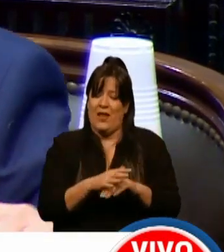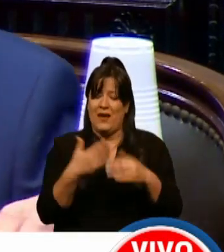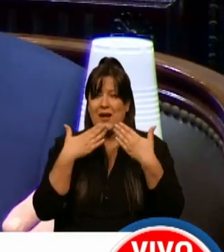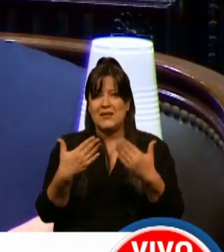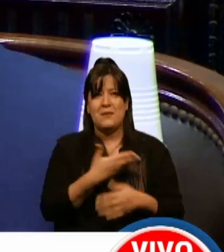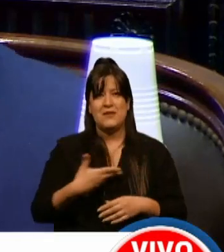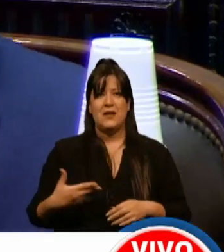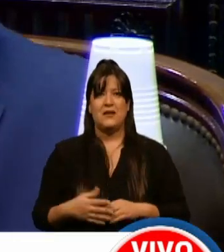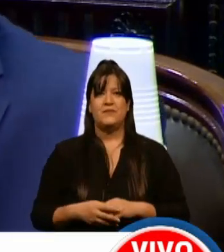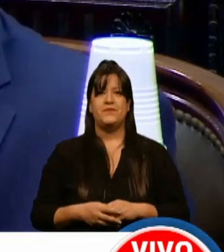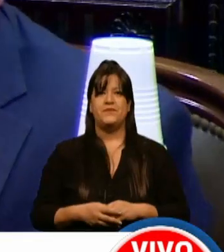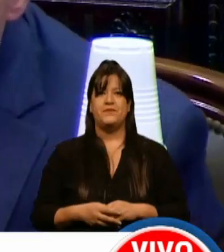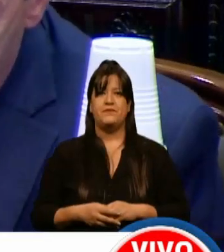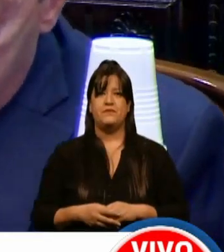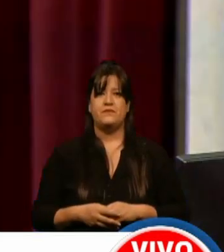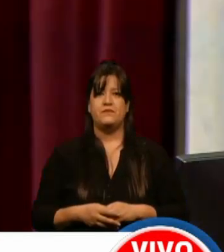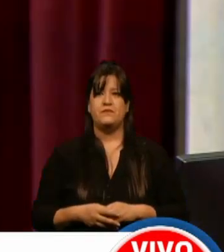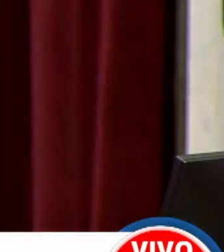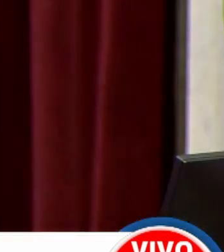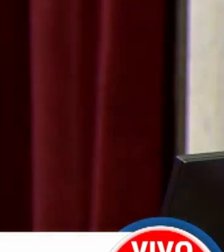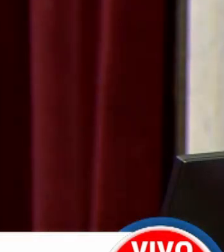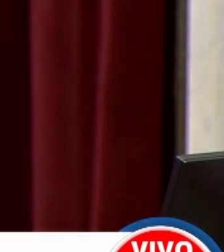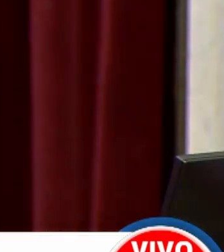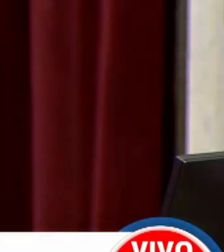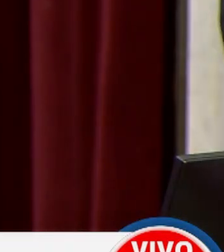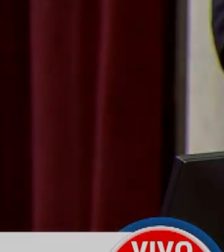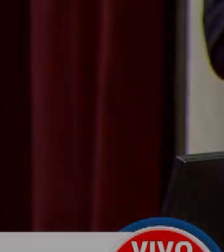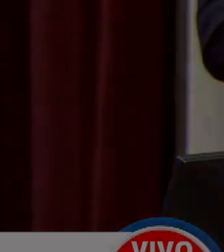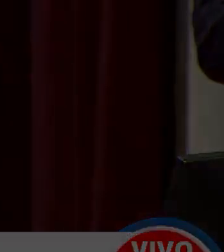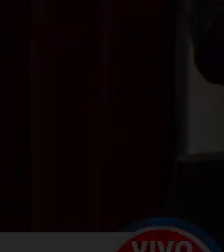señor presidente. Gracias, diputado Manzi.